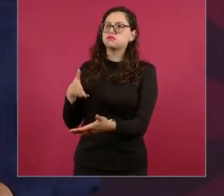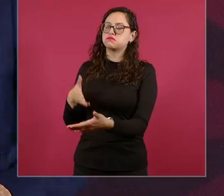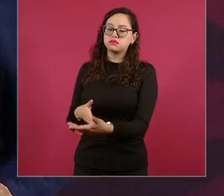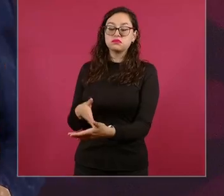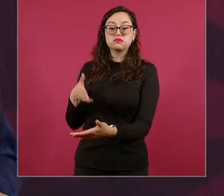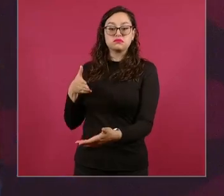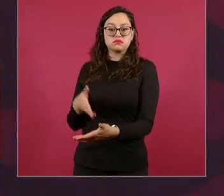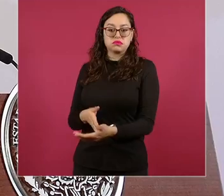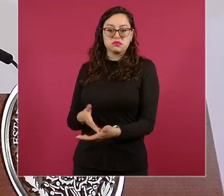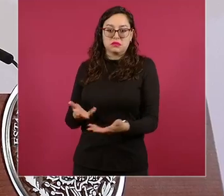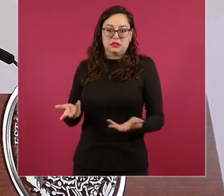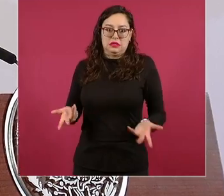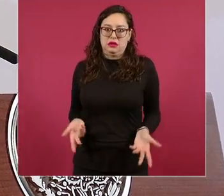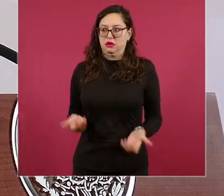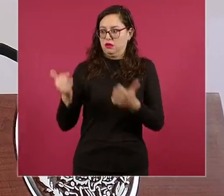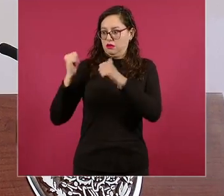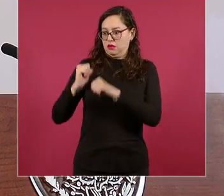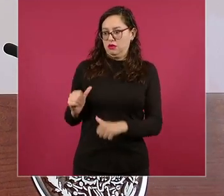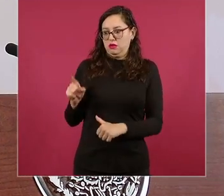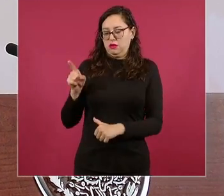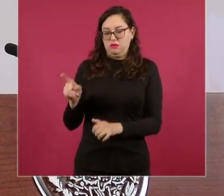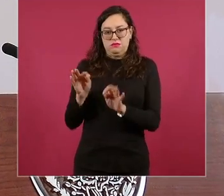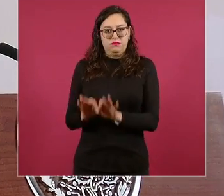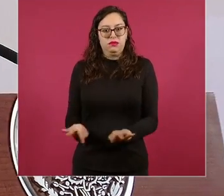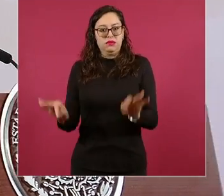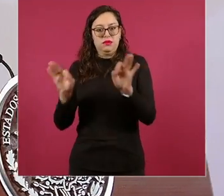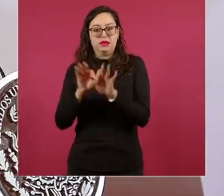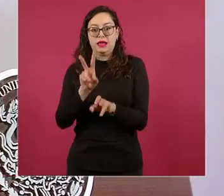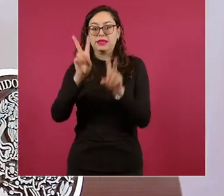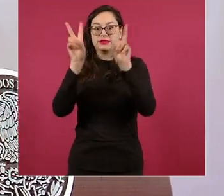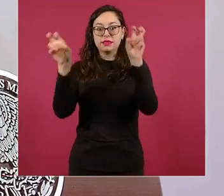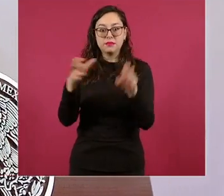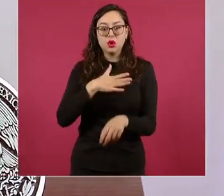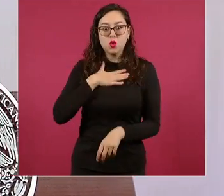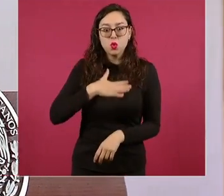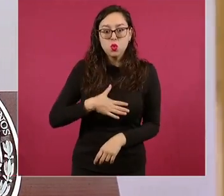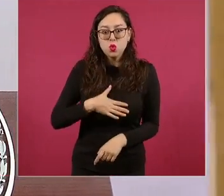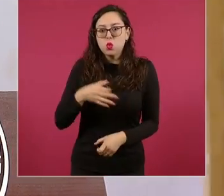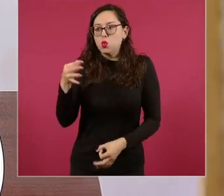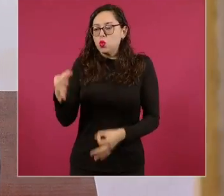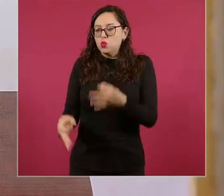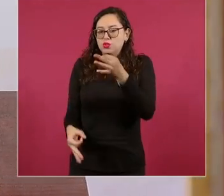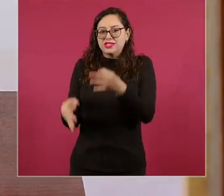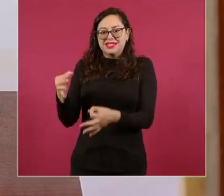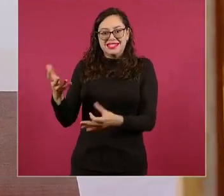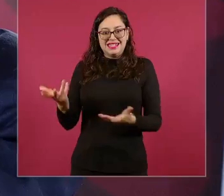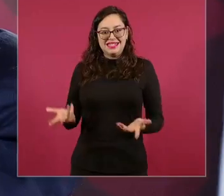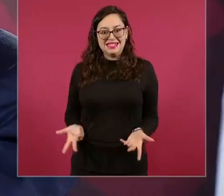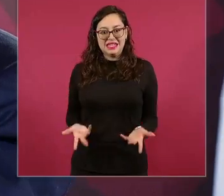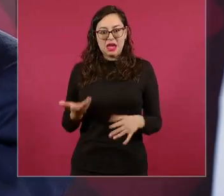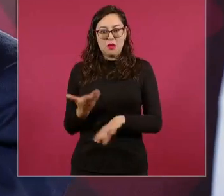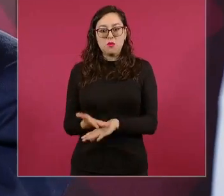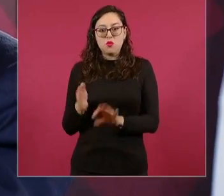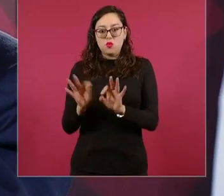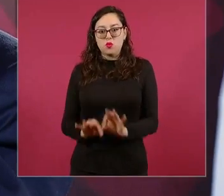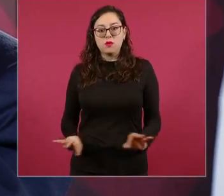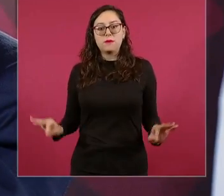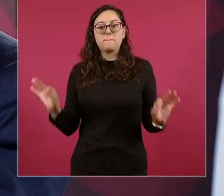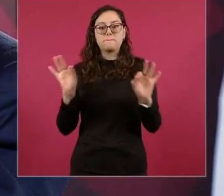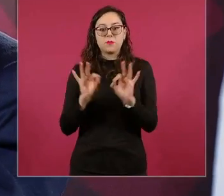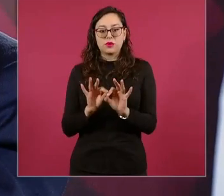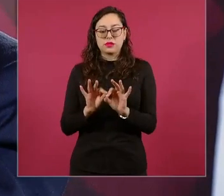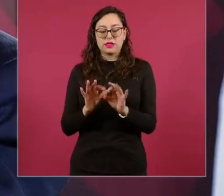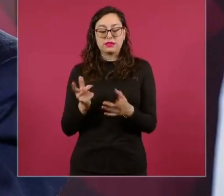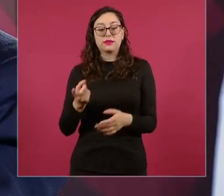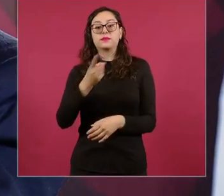y de cuidar que se